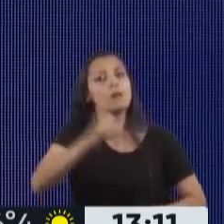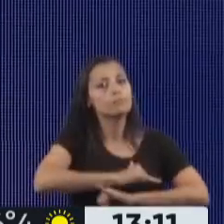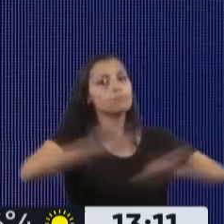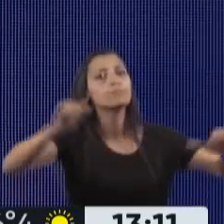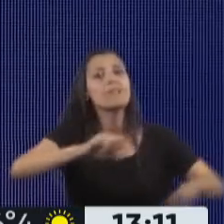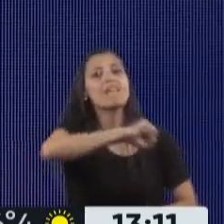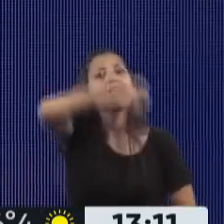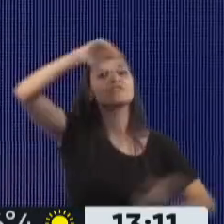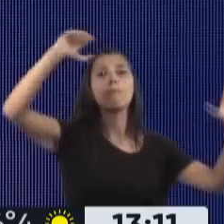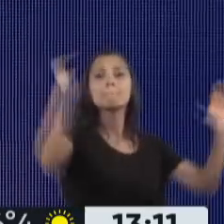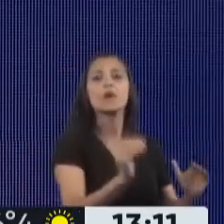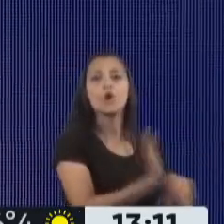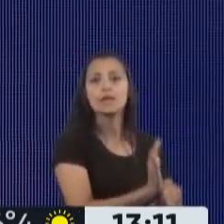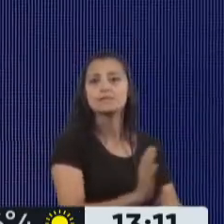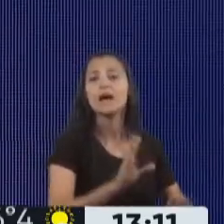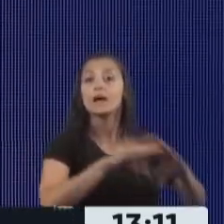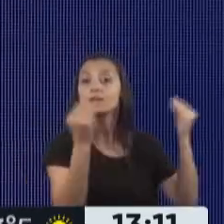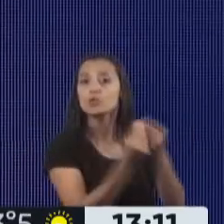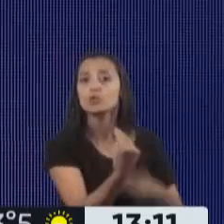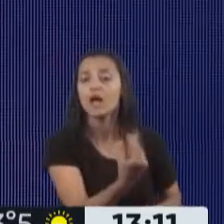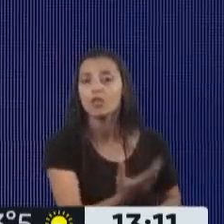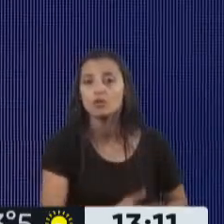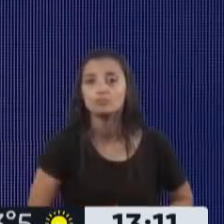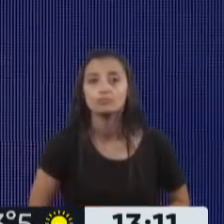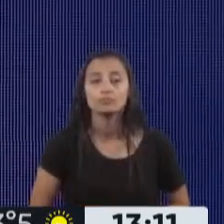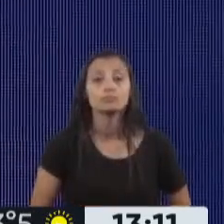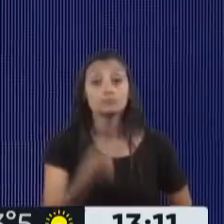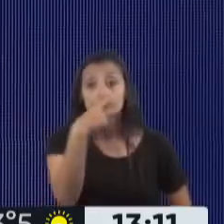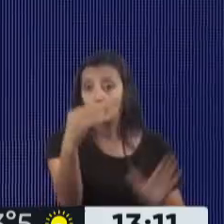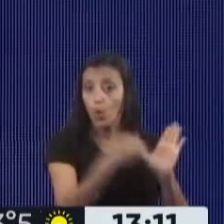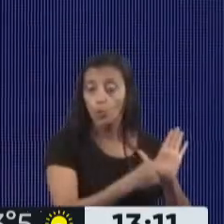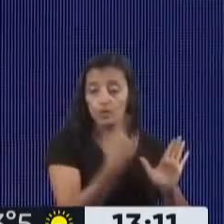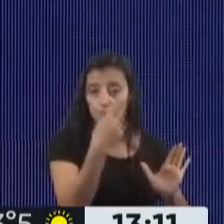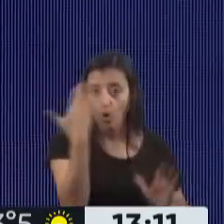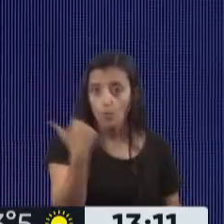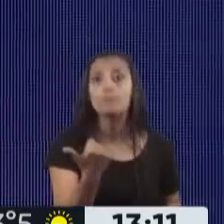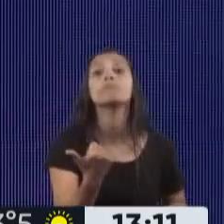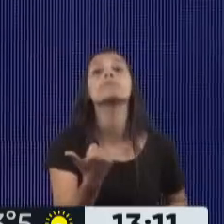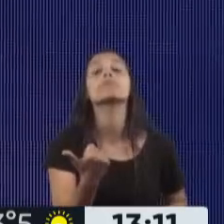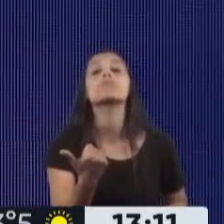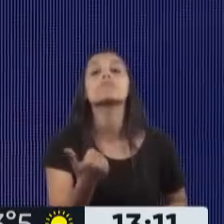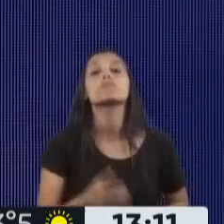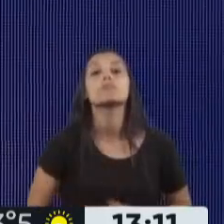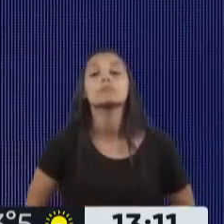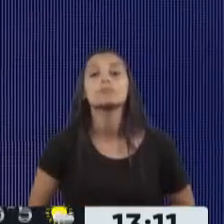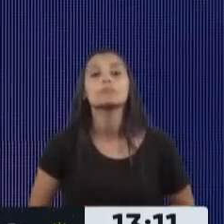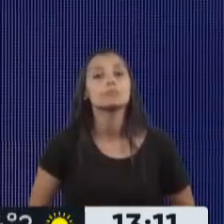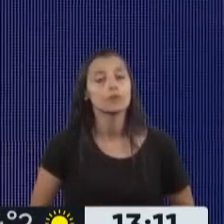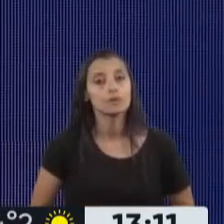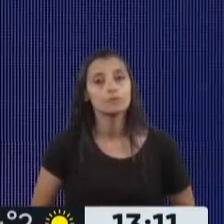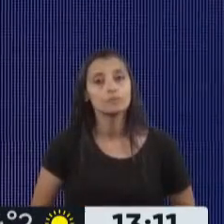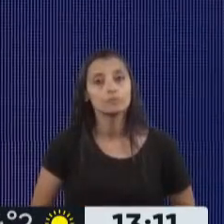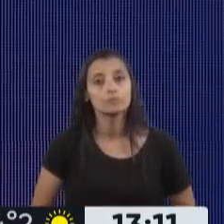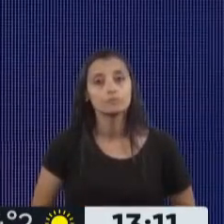inflación minorista del último dato y básicamente